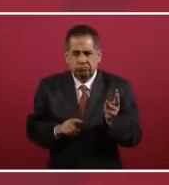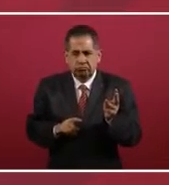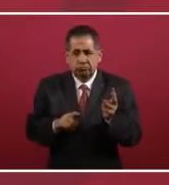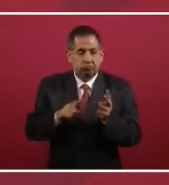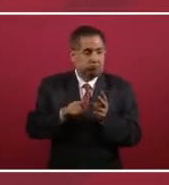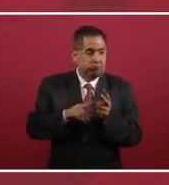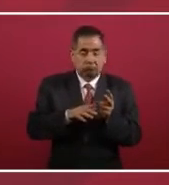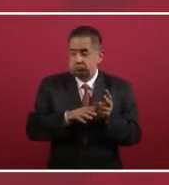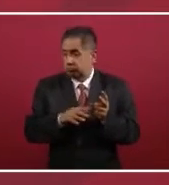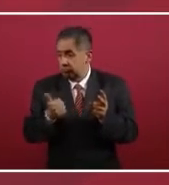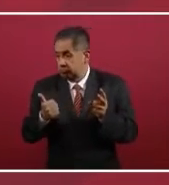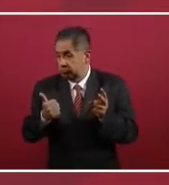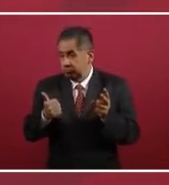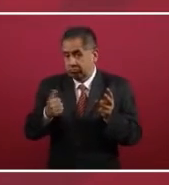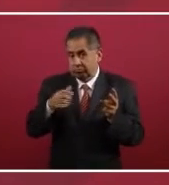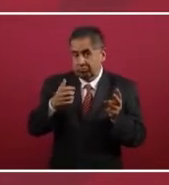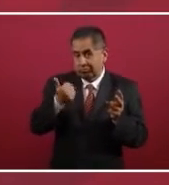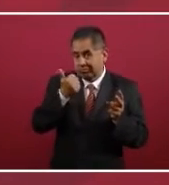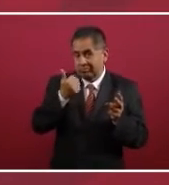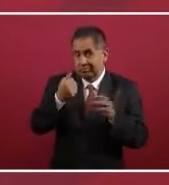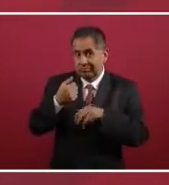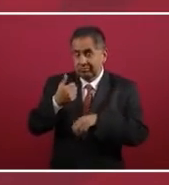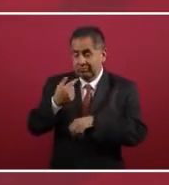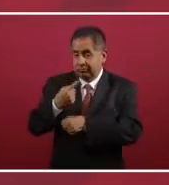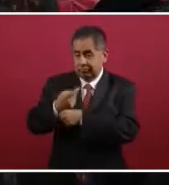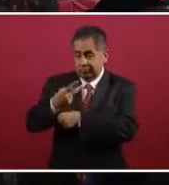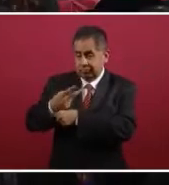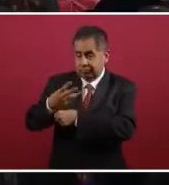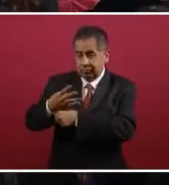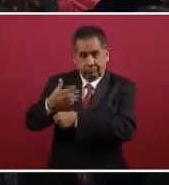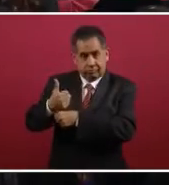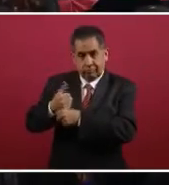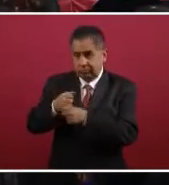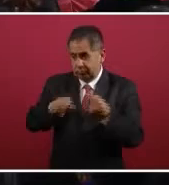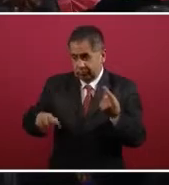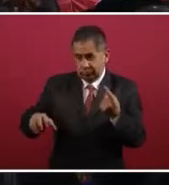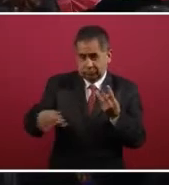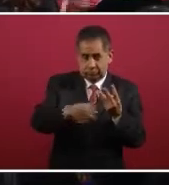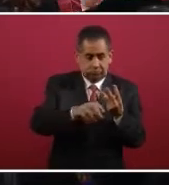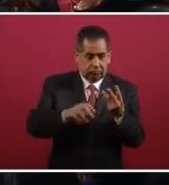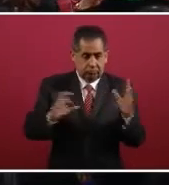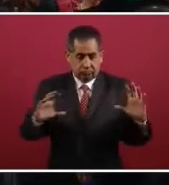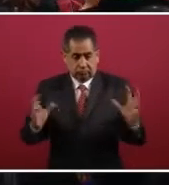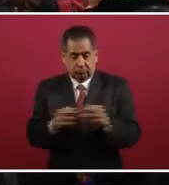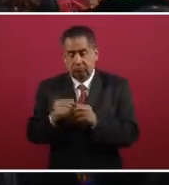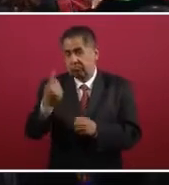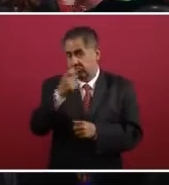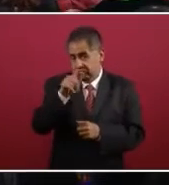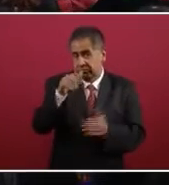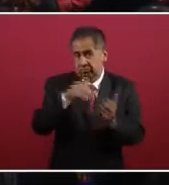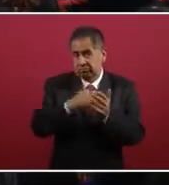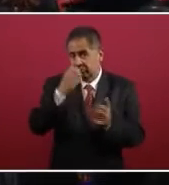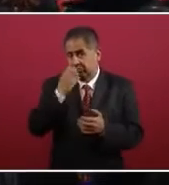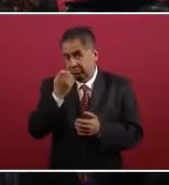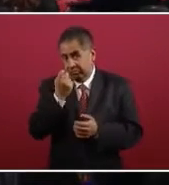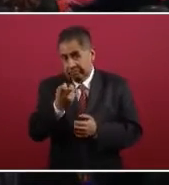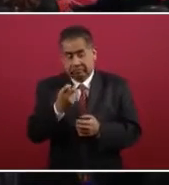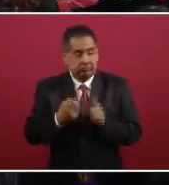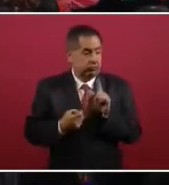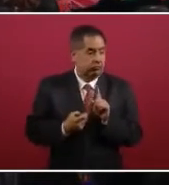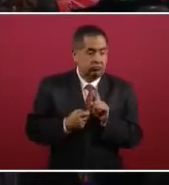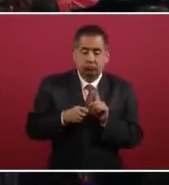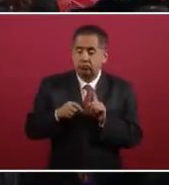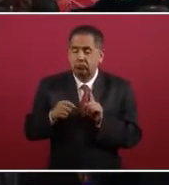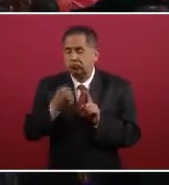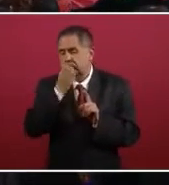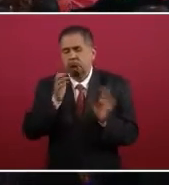atienden los 6 grados, porque así sucede casi en la mitad de las 170 mil escuelas, son